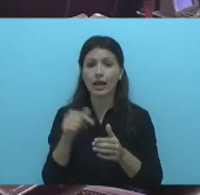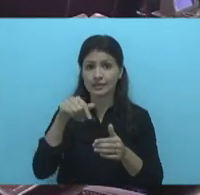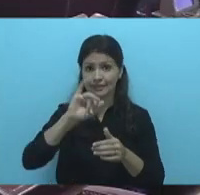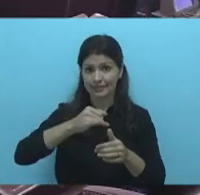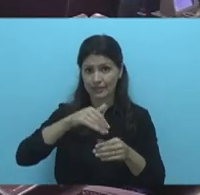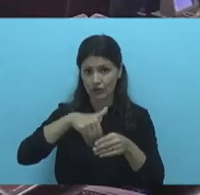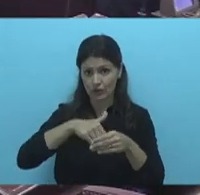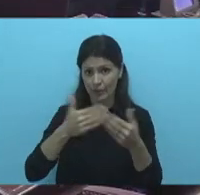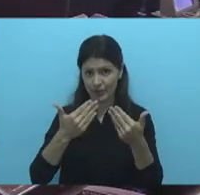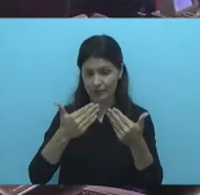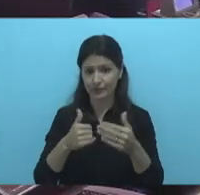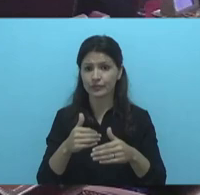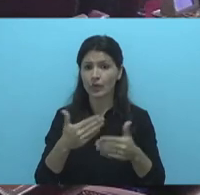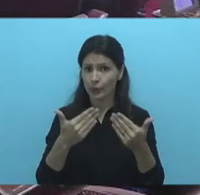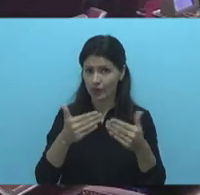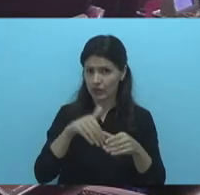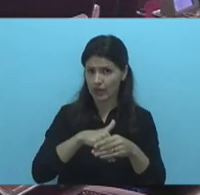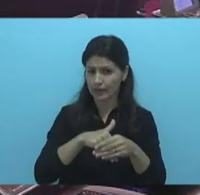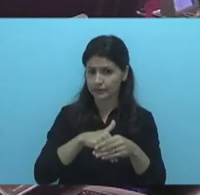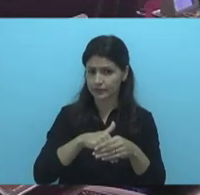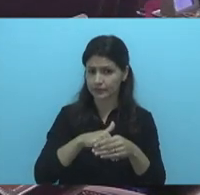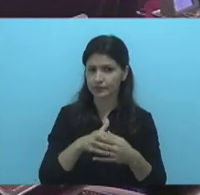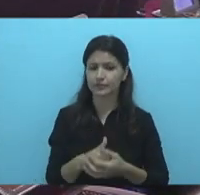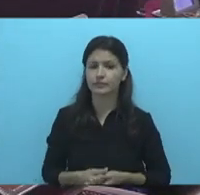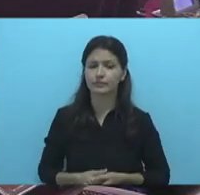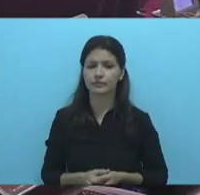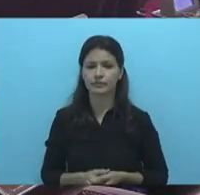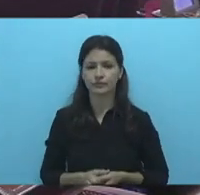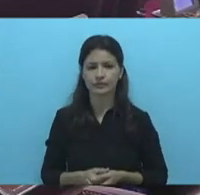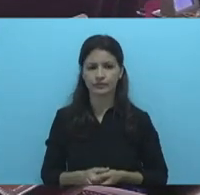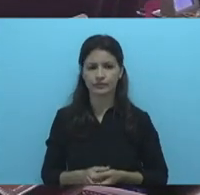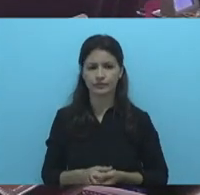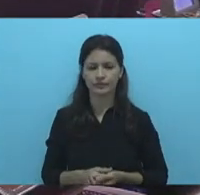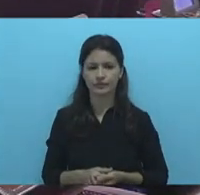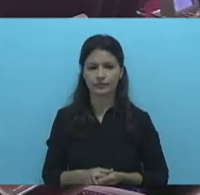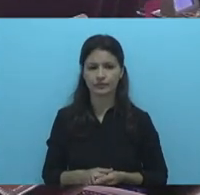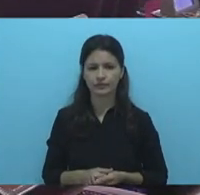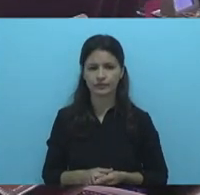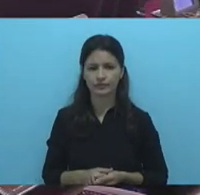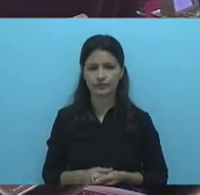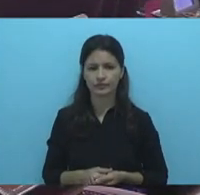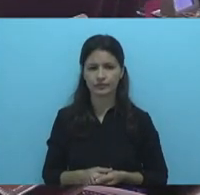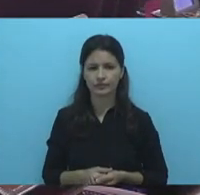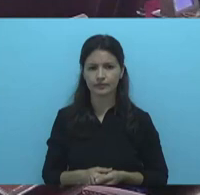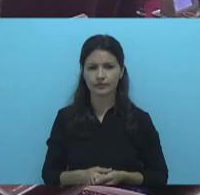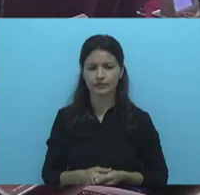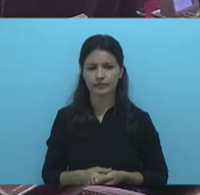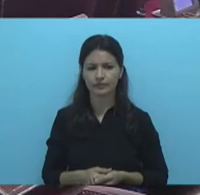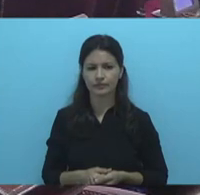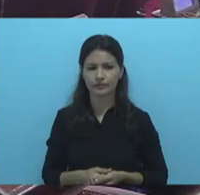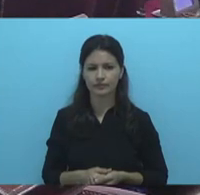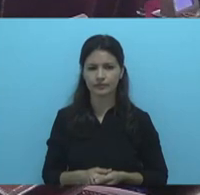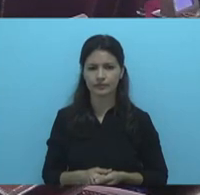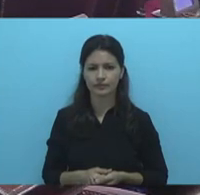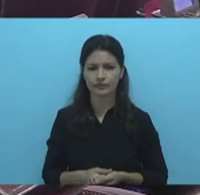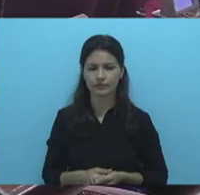A consideración, el dictamen de la Comisión de Asuntos Constitucionales y Legislación General. Se vota el